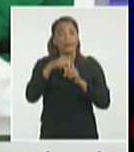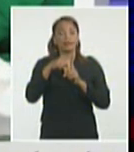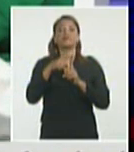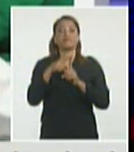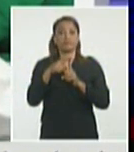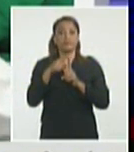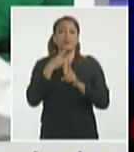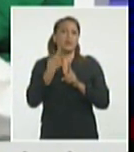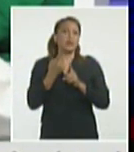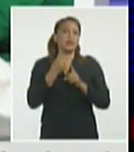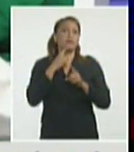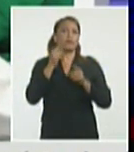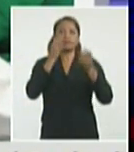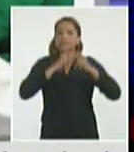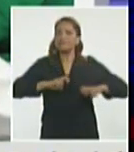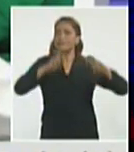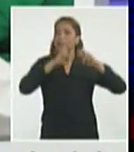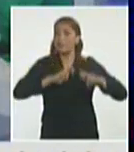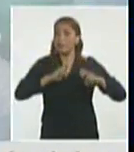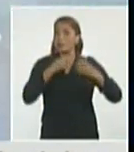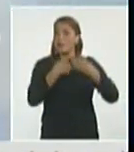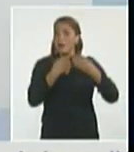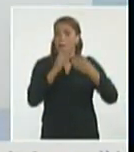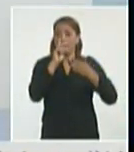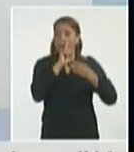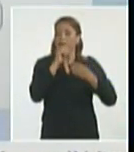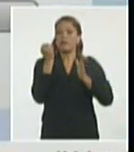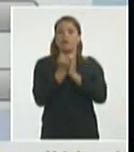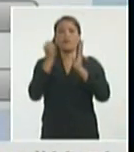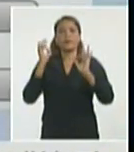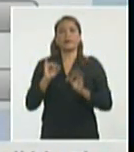consecuencia del análisis de estas muestras, se diagnosticaron